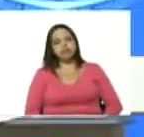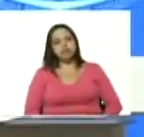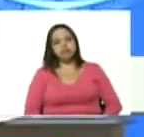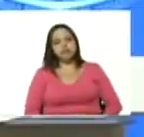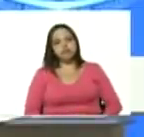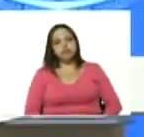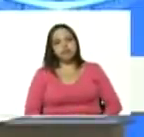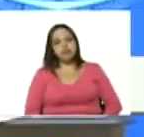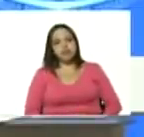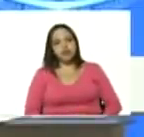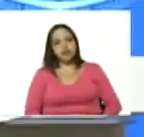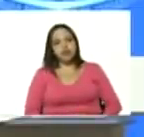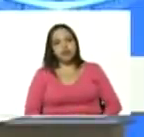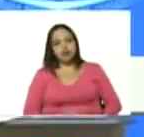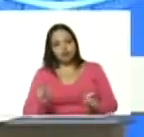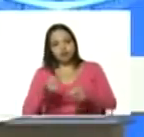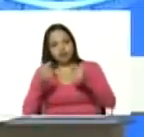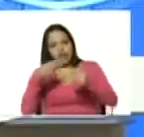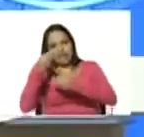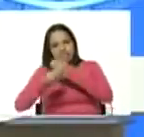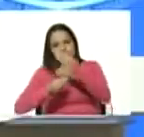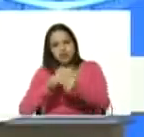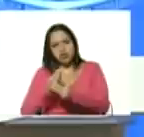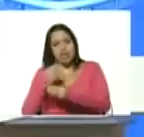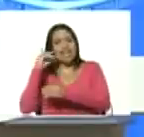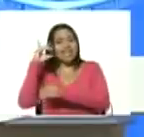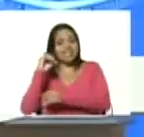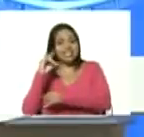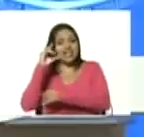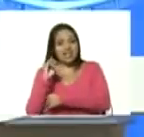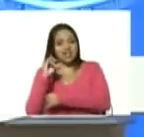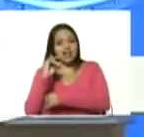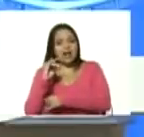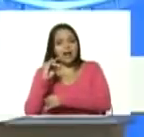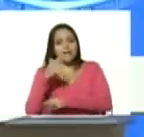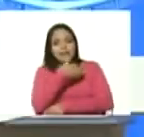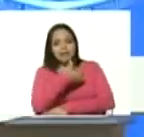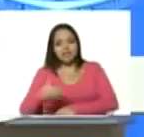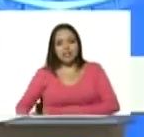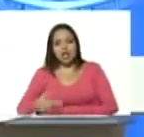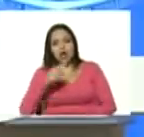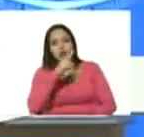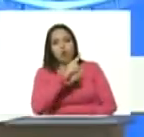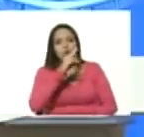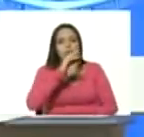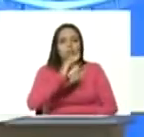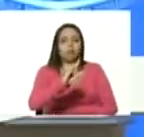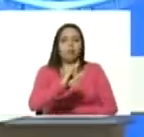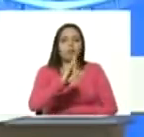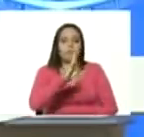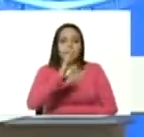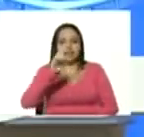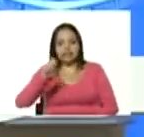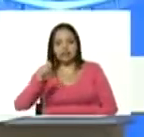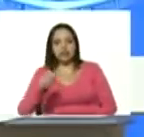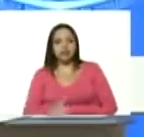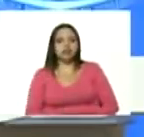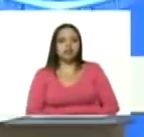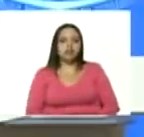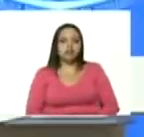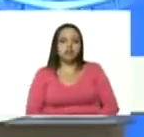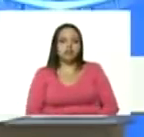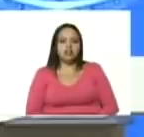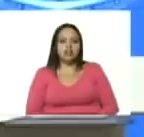una publicación que a su vez hizo en su cuenta de Instagram el presidente de la OIP, el parlamentario portugués